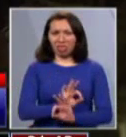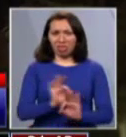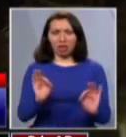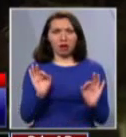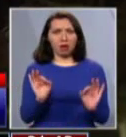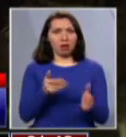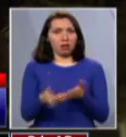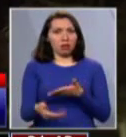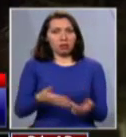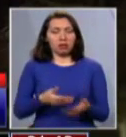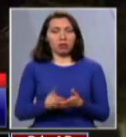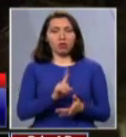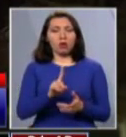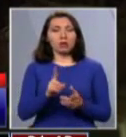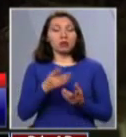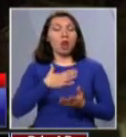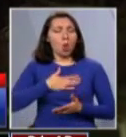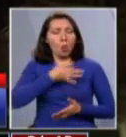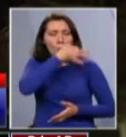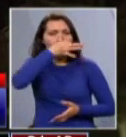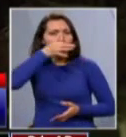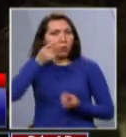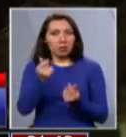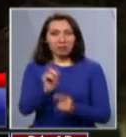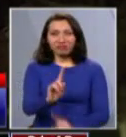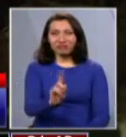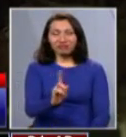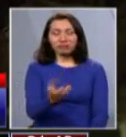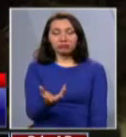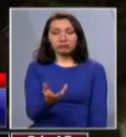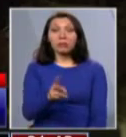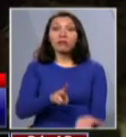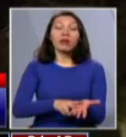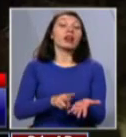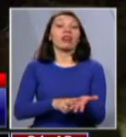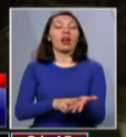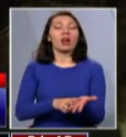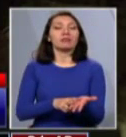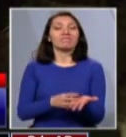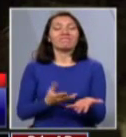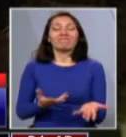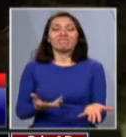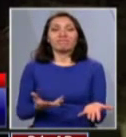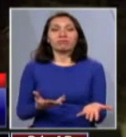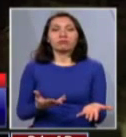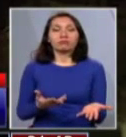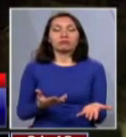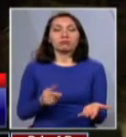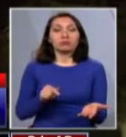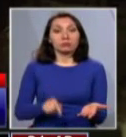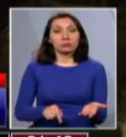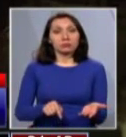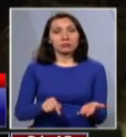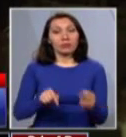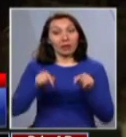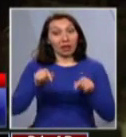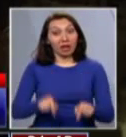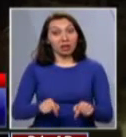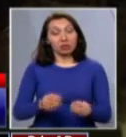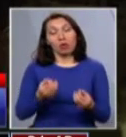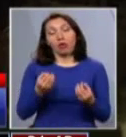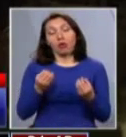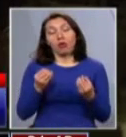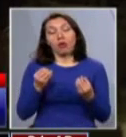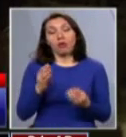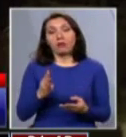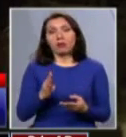no es una persona apegada al dinero y la verdad es que lo que esto obviamente que es